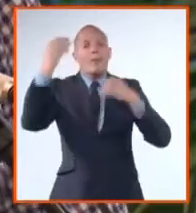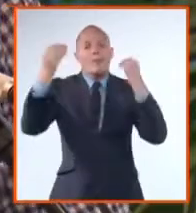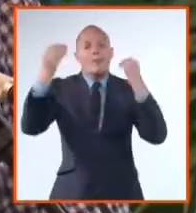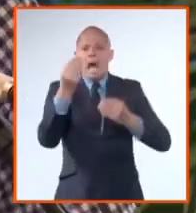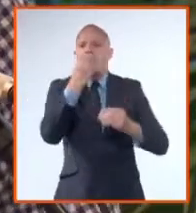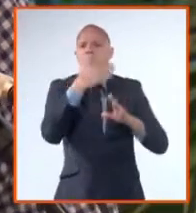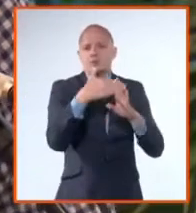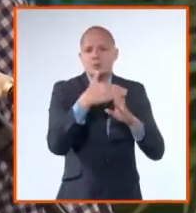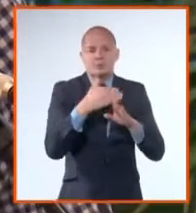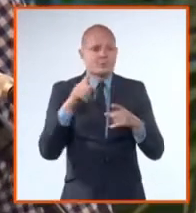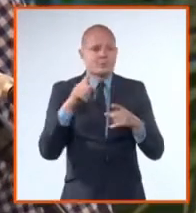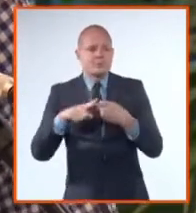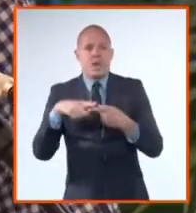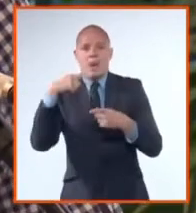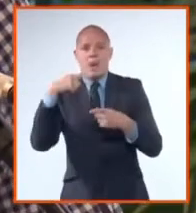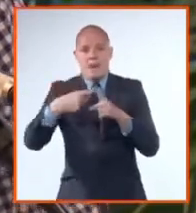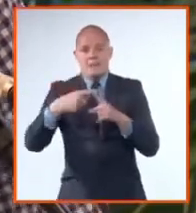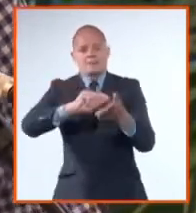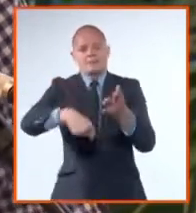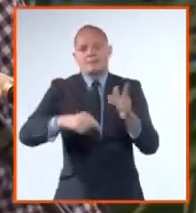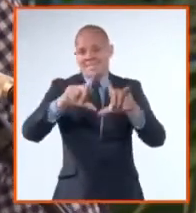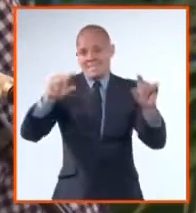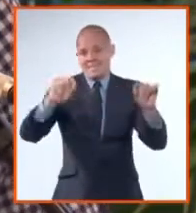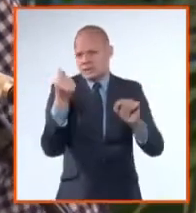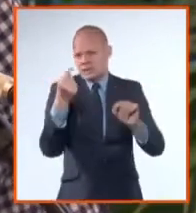procesos fundamentales de la universidad. Presidente, y firmando cheques.